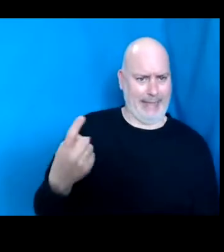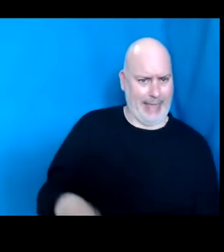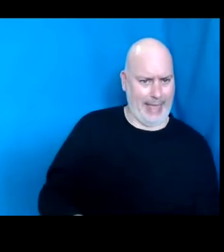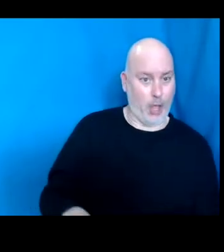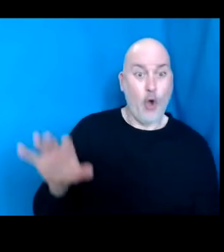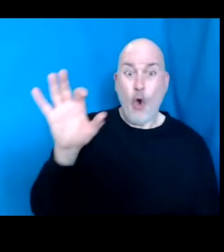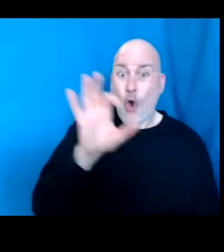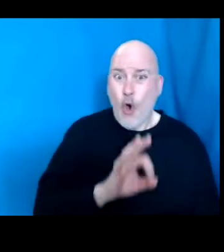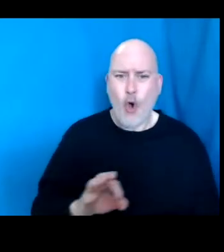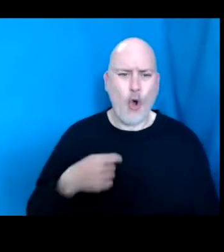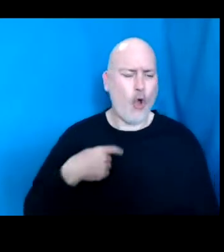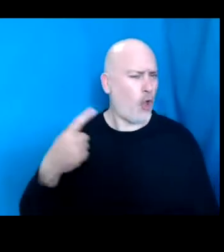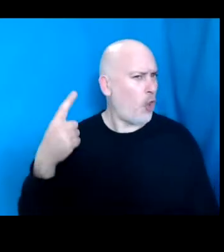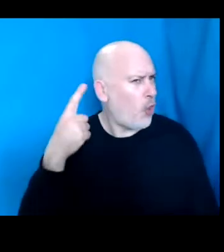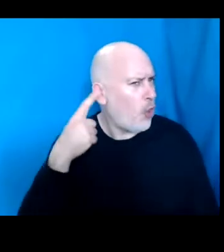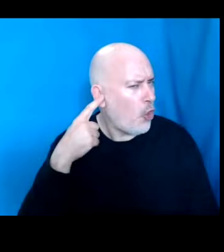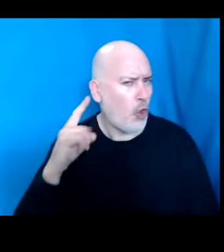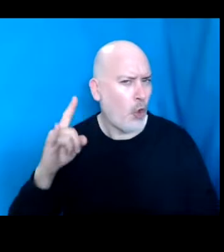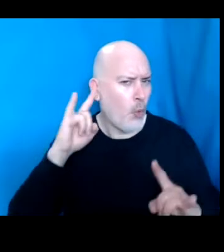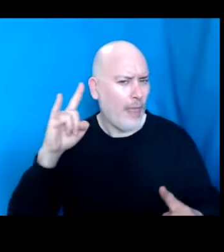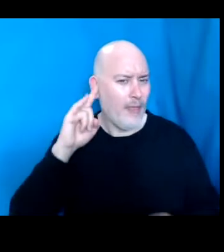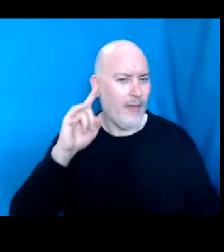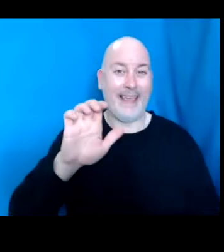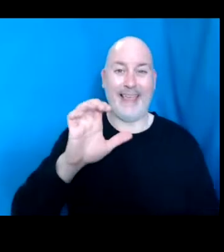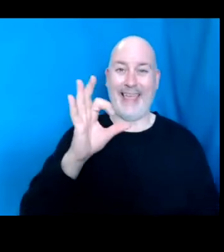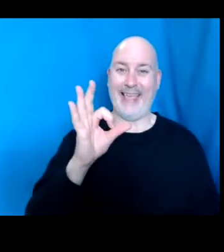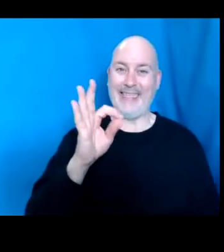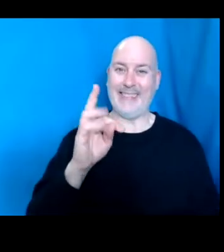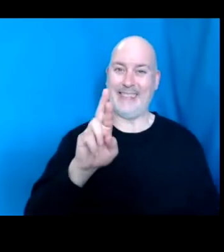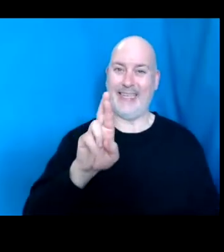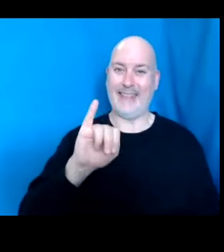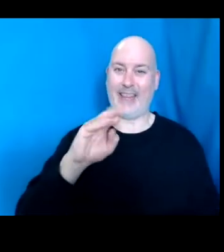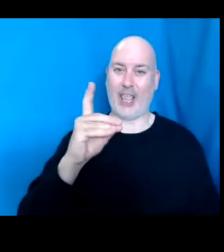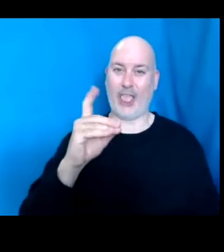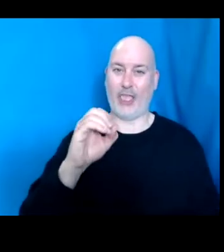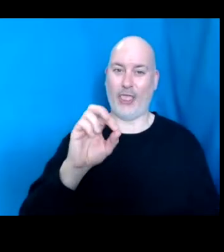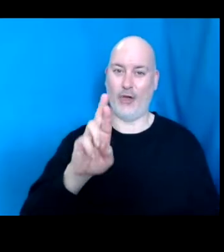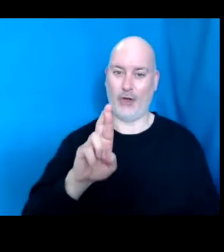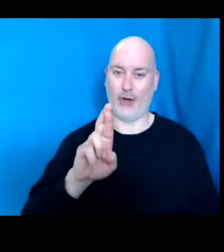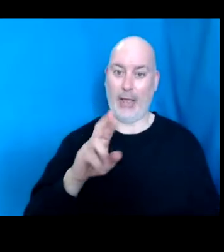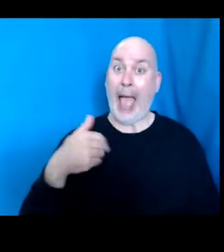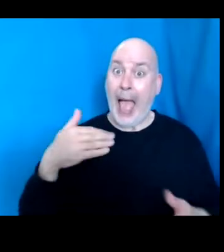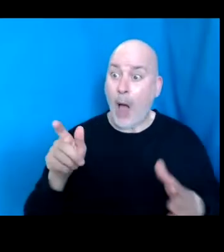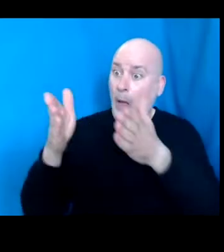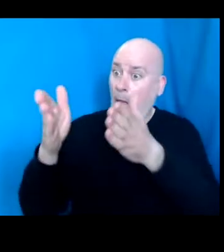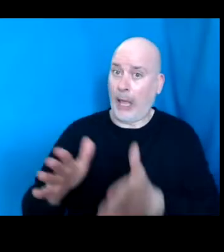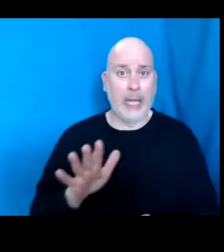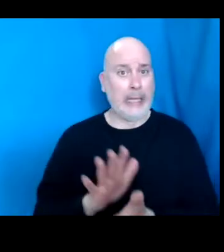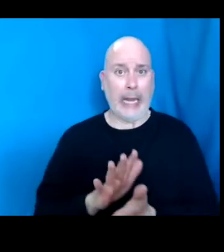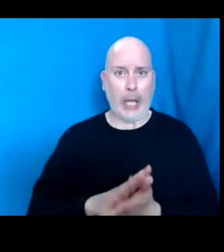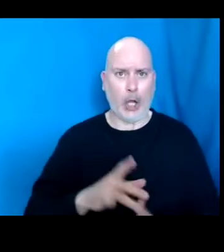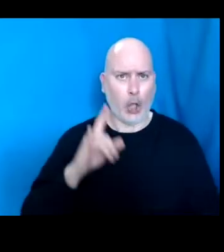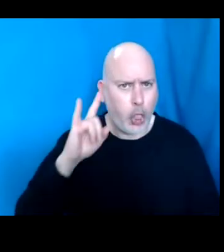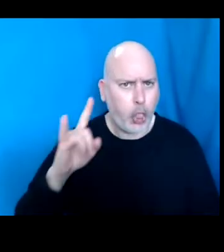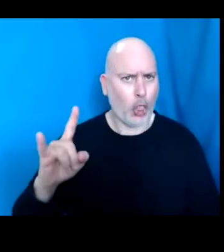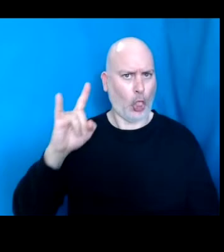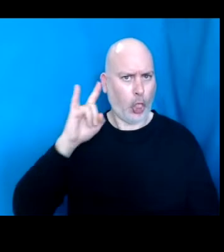aparece un ruido respiratorio que es el que llamamos estridor, aunque el niño esté tranquilo o